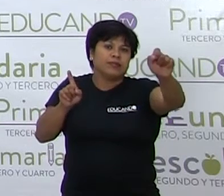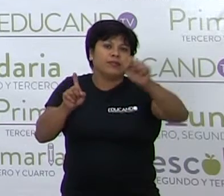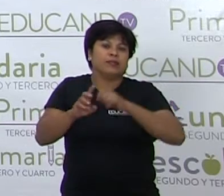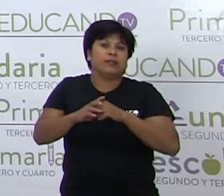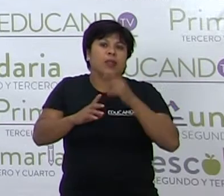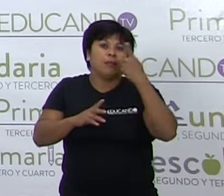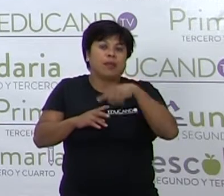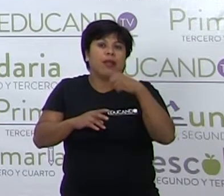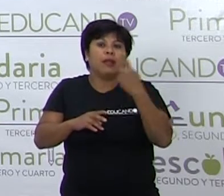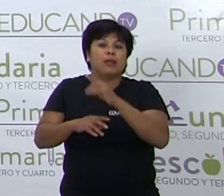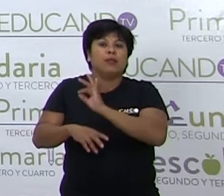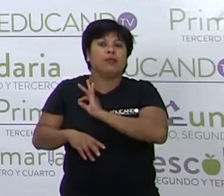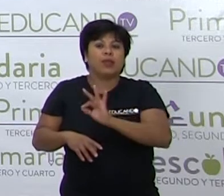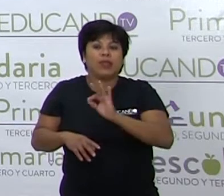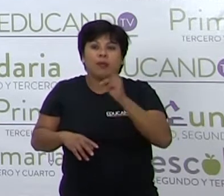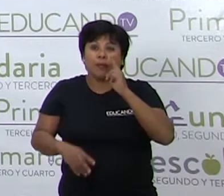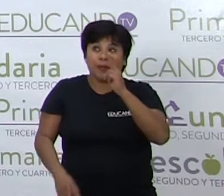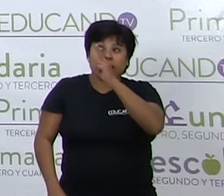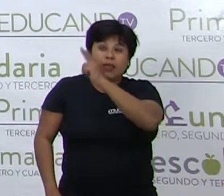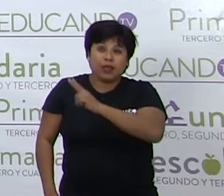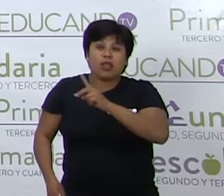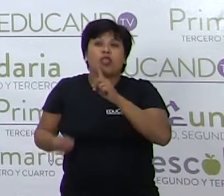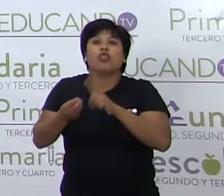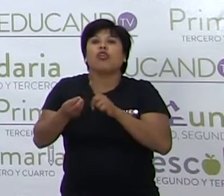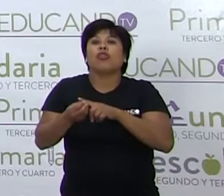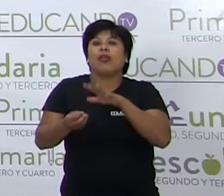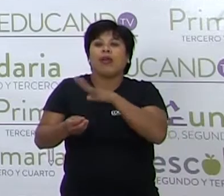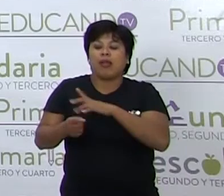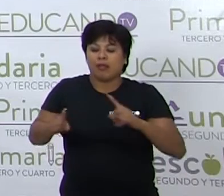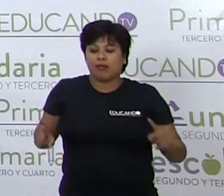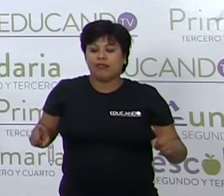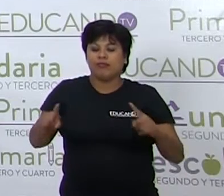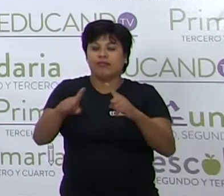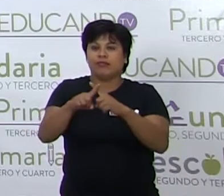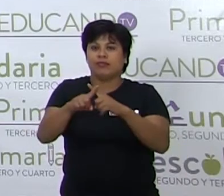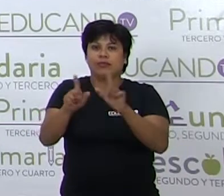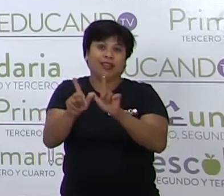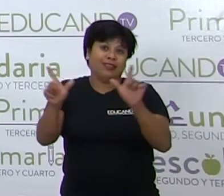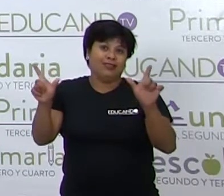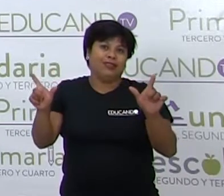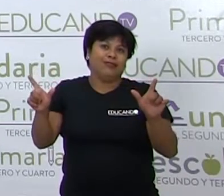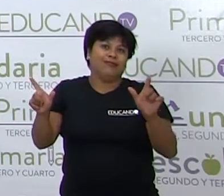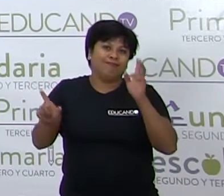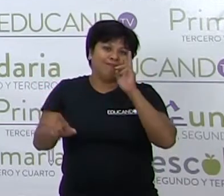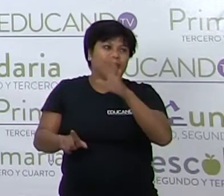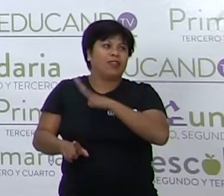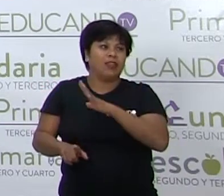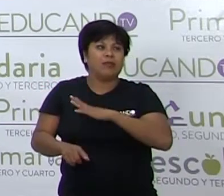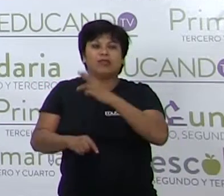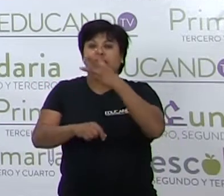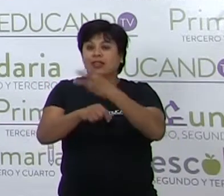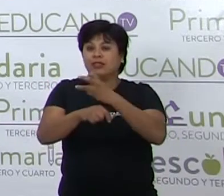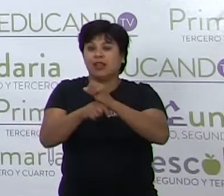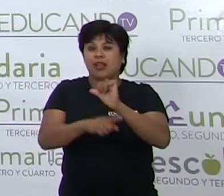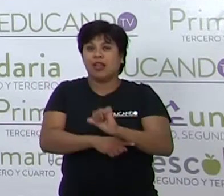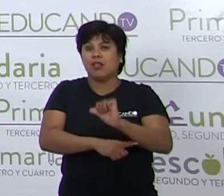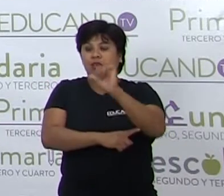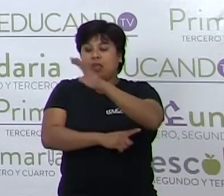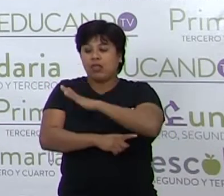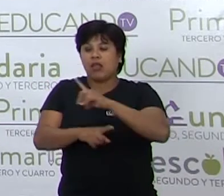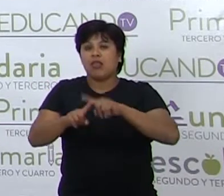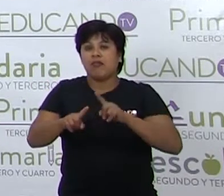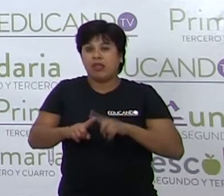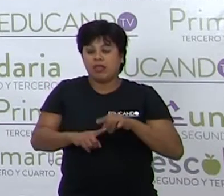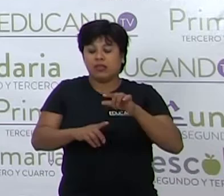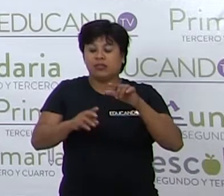para que podamos apreciar dónde se intersecta y listo tenemos una tercera altura todos tengo los tienen